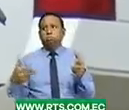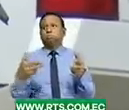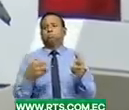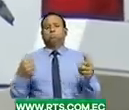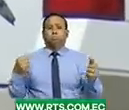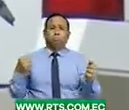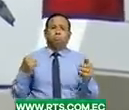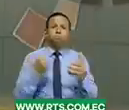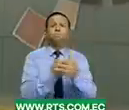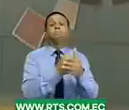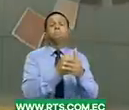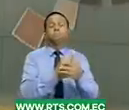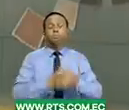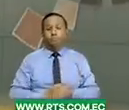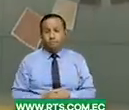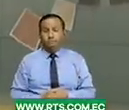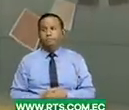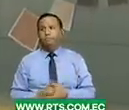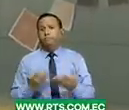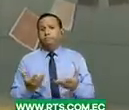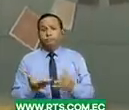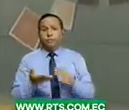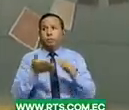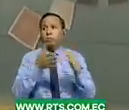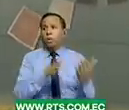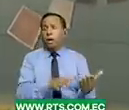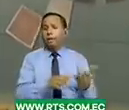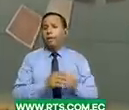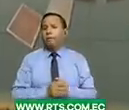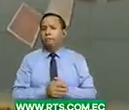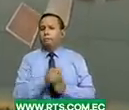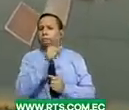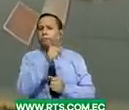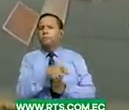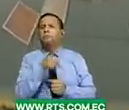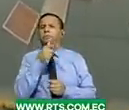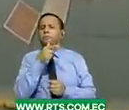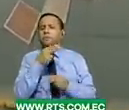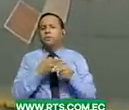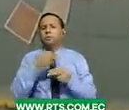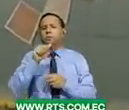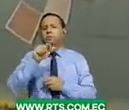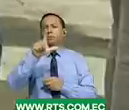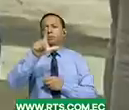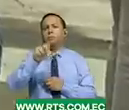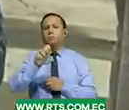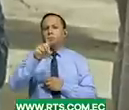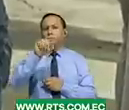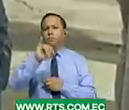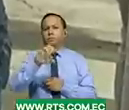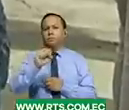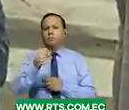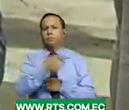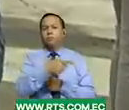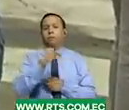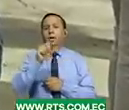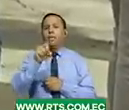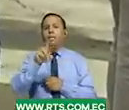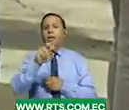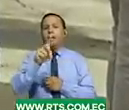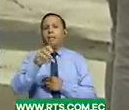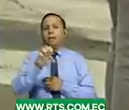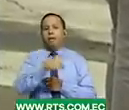del burgomaestre. El ciudadano, identificado como Alexi Andrade, de 33 años,